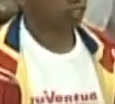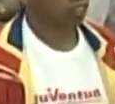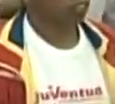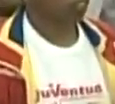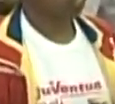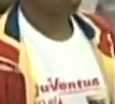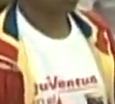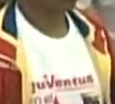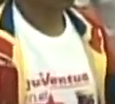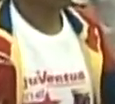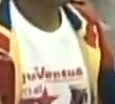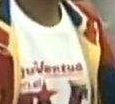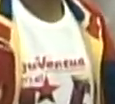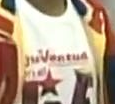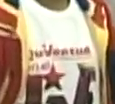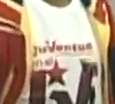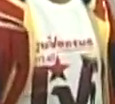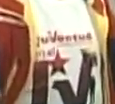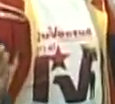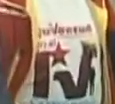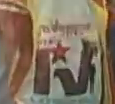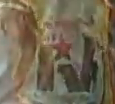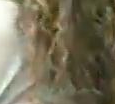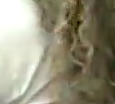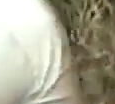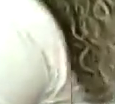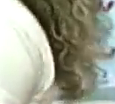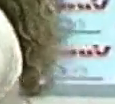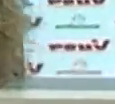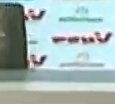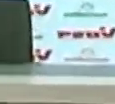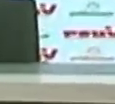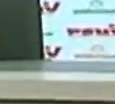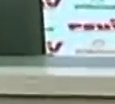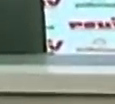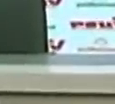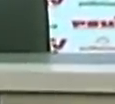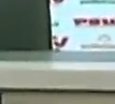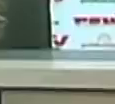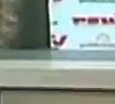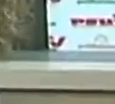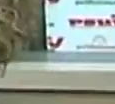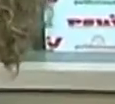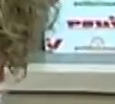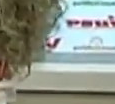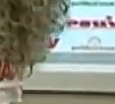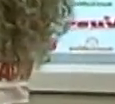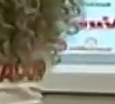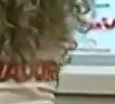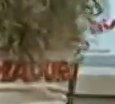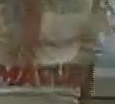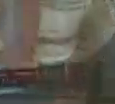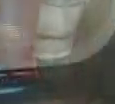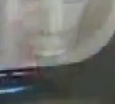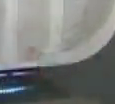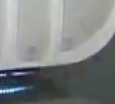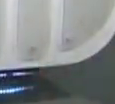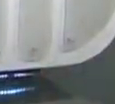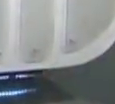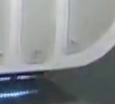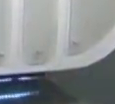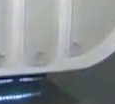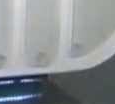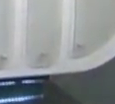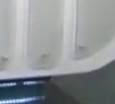empujaremos el alba entre todos pa' que no esté oscuro. Nos han jurado que no llegaremos a puerto